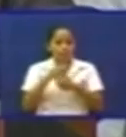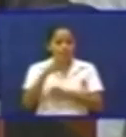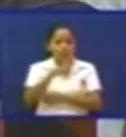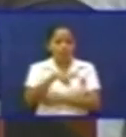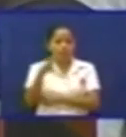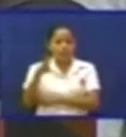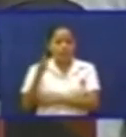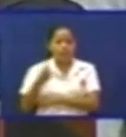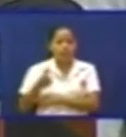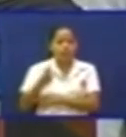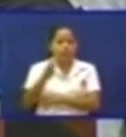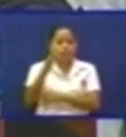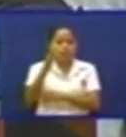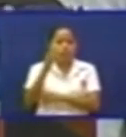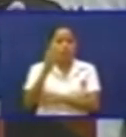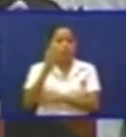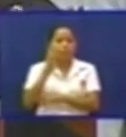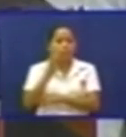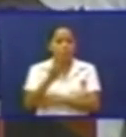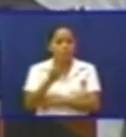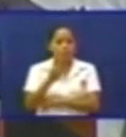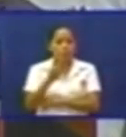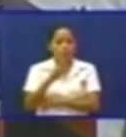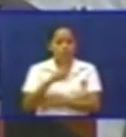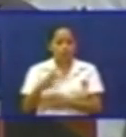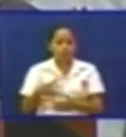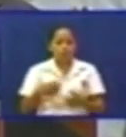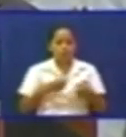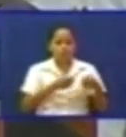Rivas y garantizar su dominio,